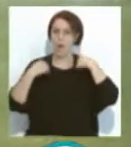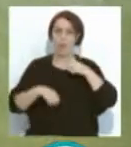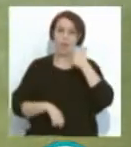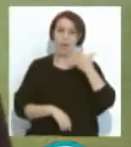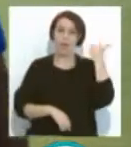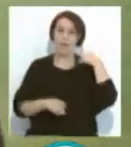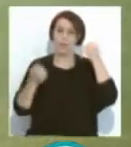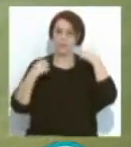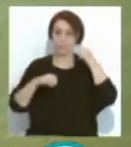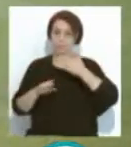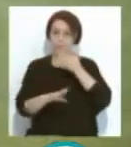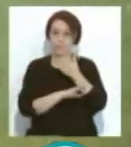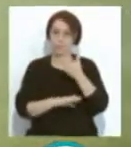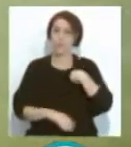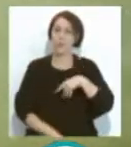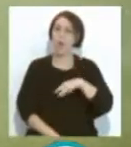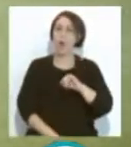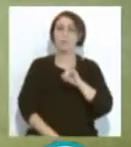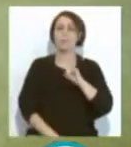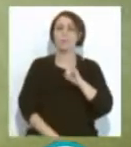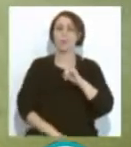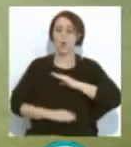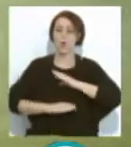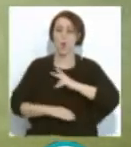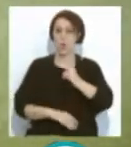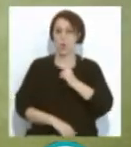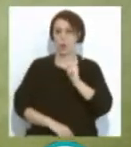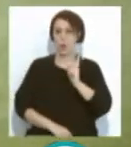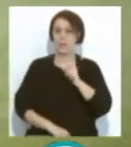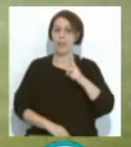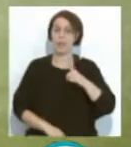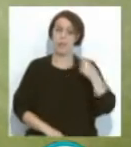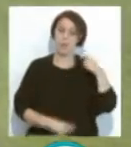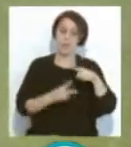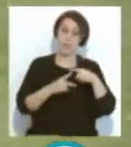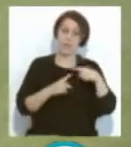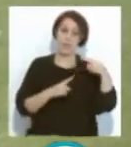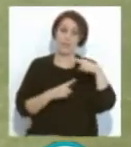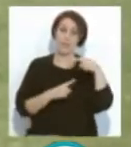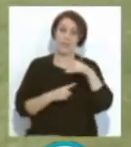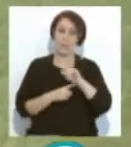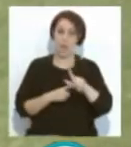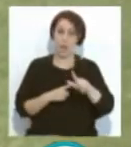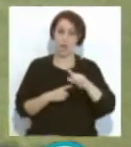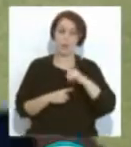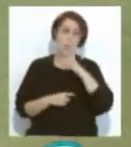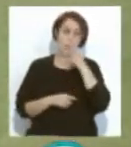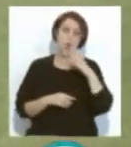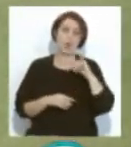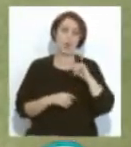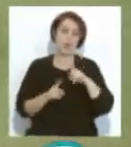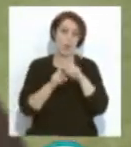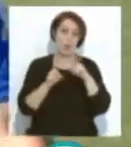entrenamiento, había solamente 2 porteros, uno David Gil, al estar ya retirado Alberto